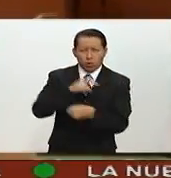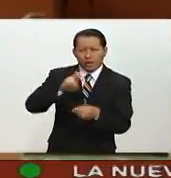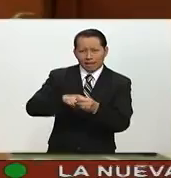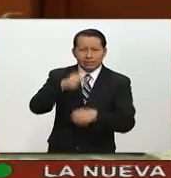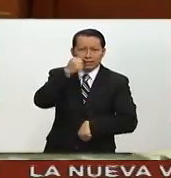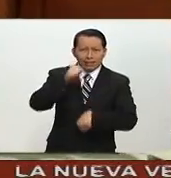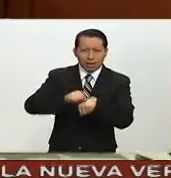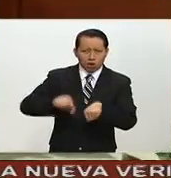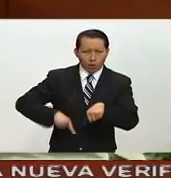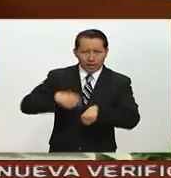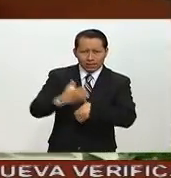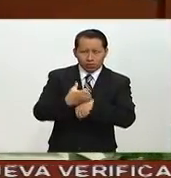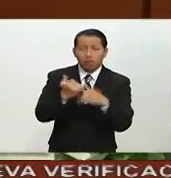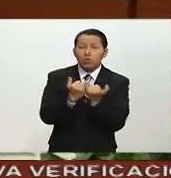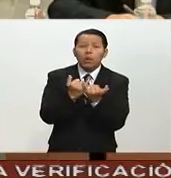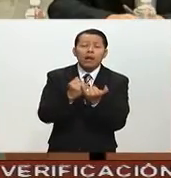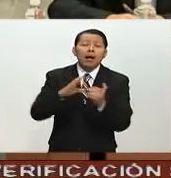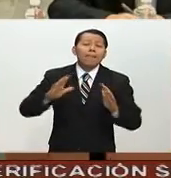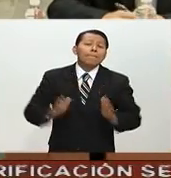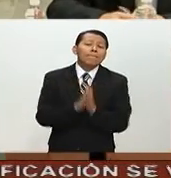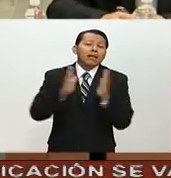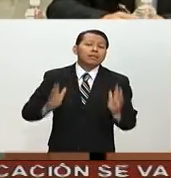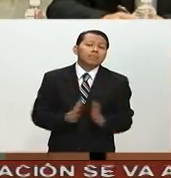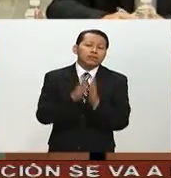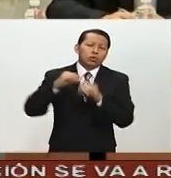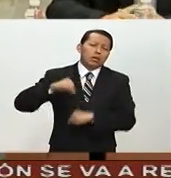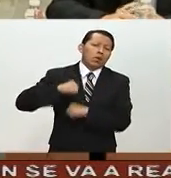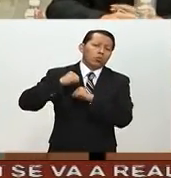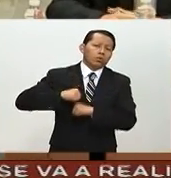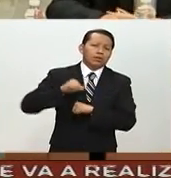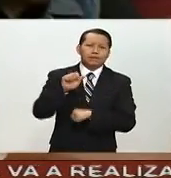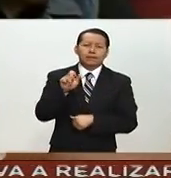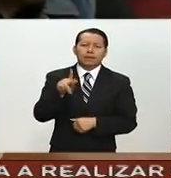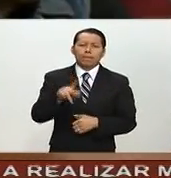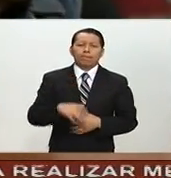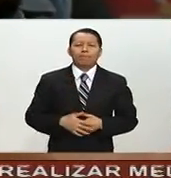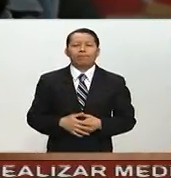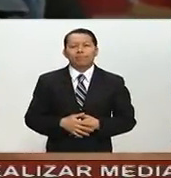de Gobernación y en ella participarán autoridades de la SEP.